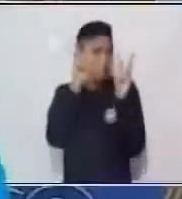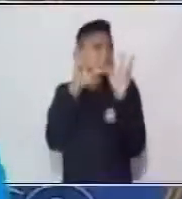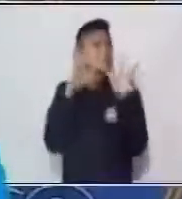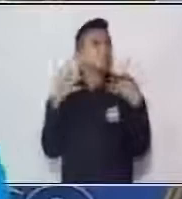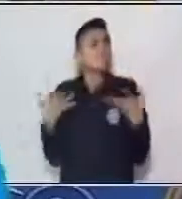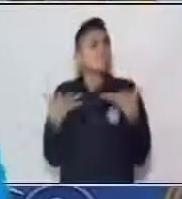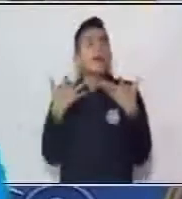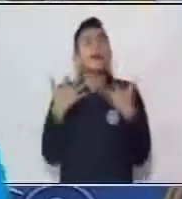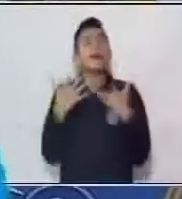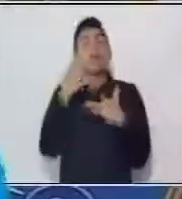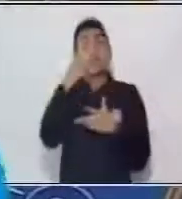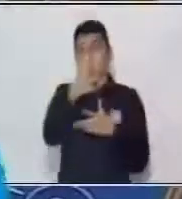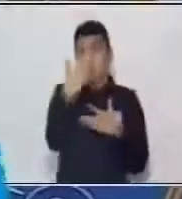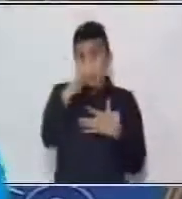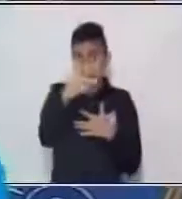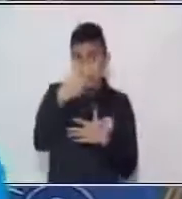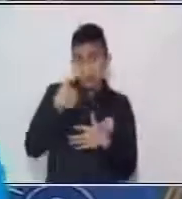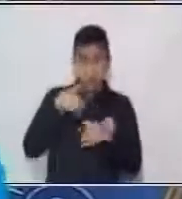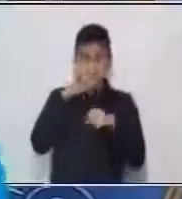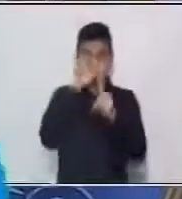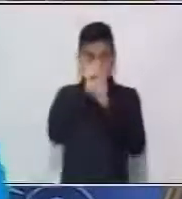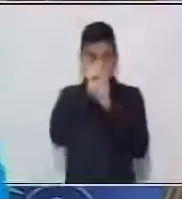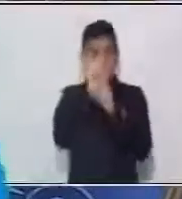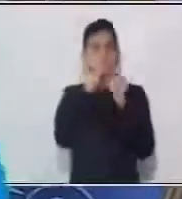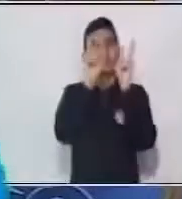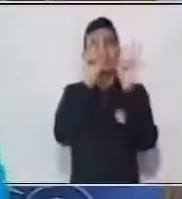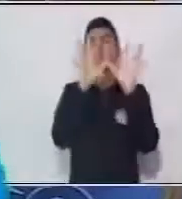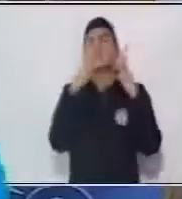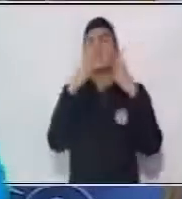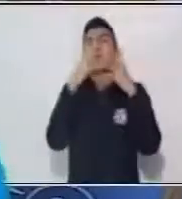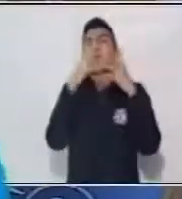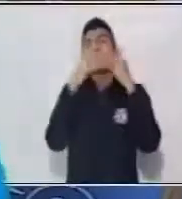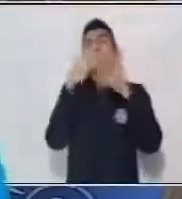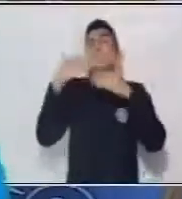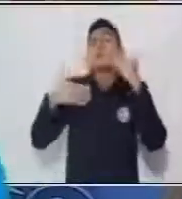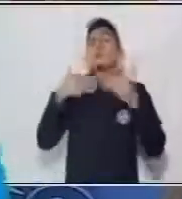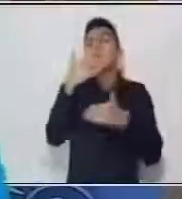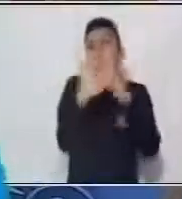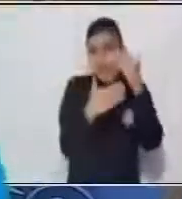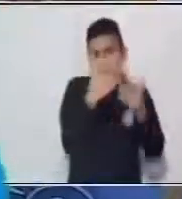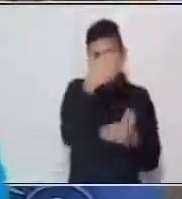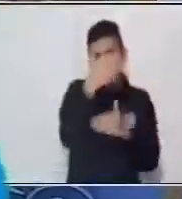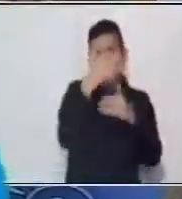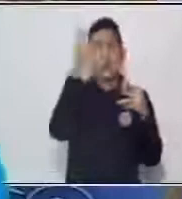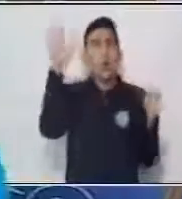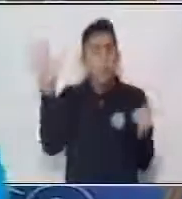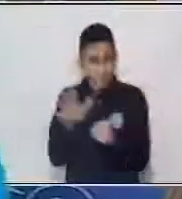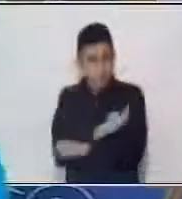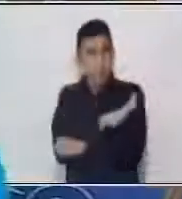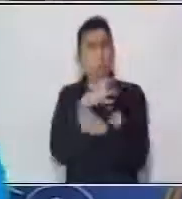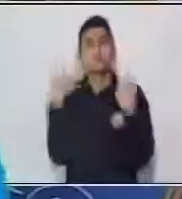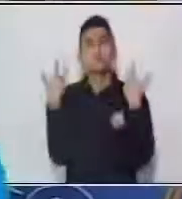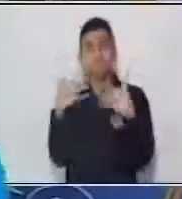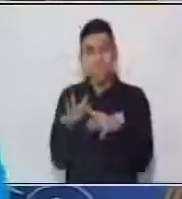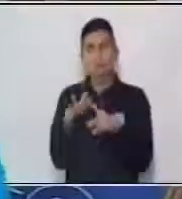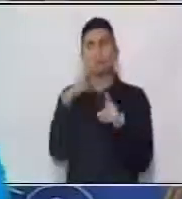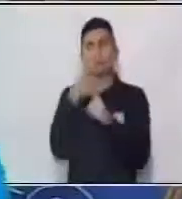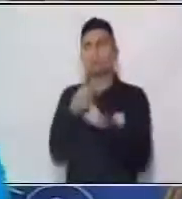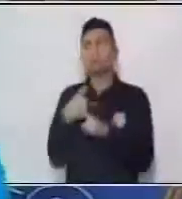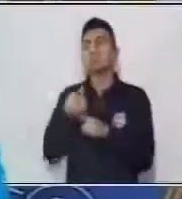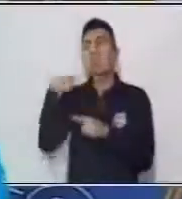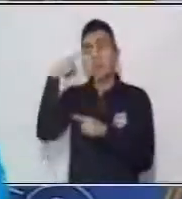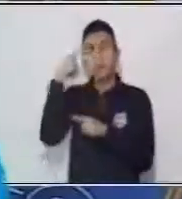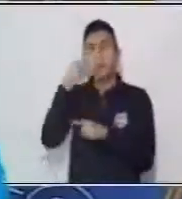temas, ya que si te darás cuenta, pues ha sido también un proceso completo al momento de venir y decir,